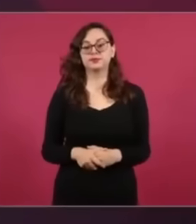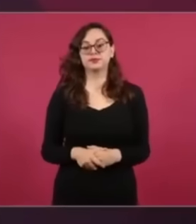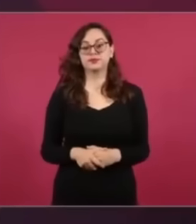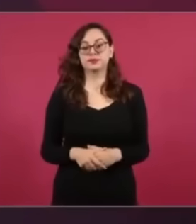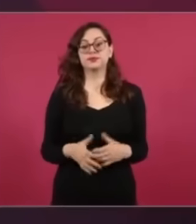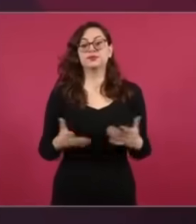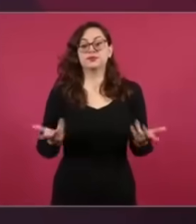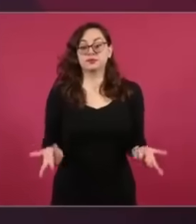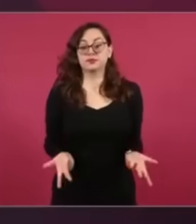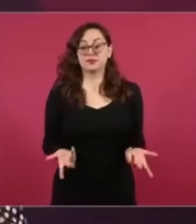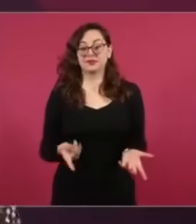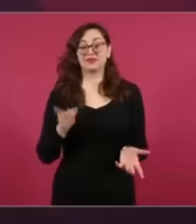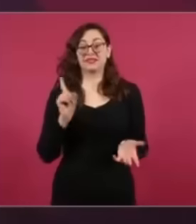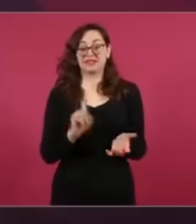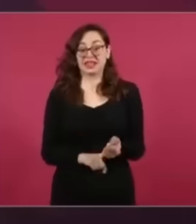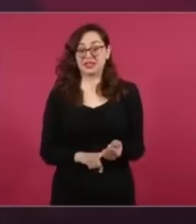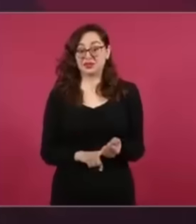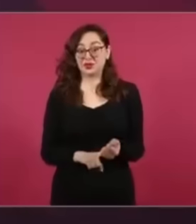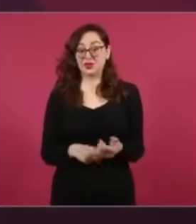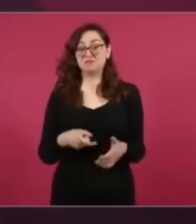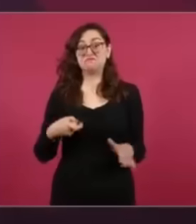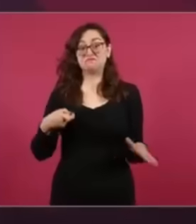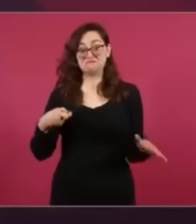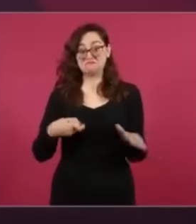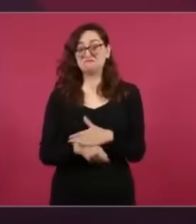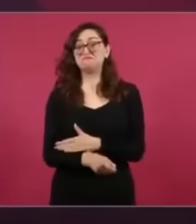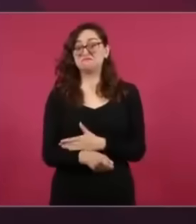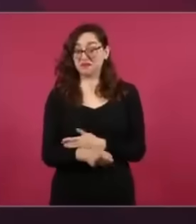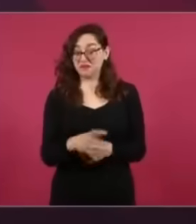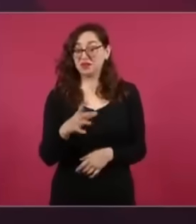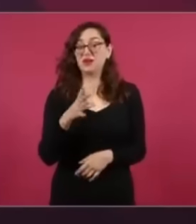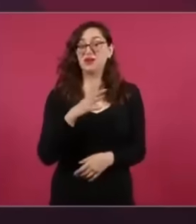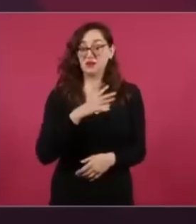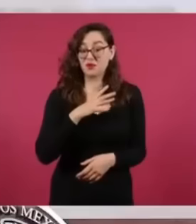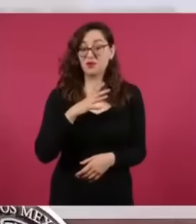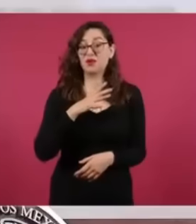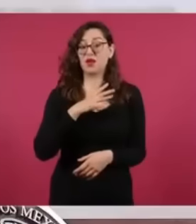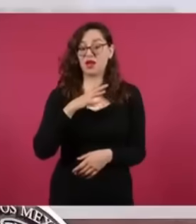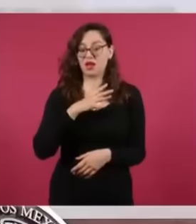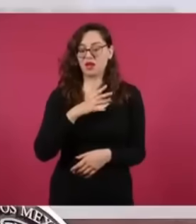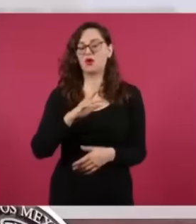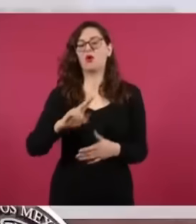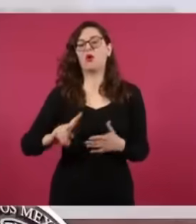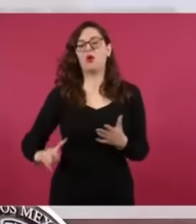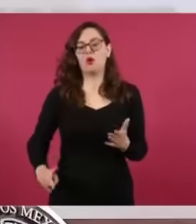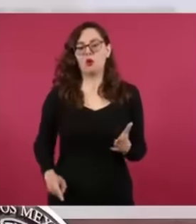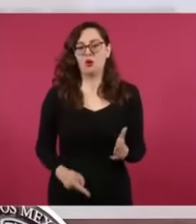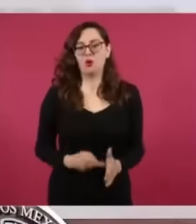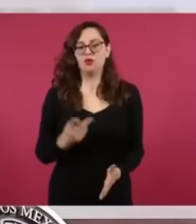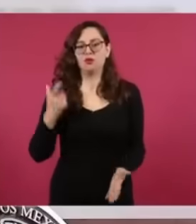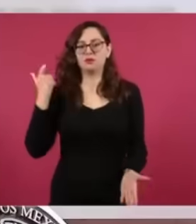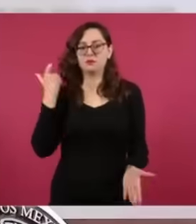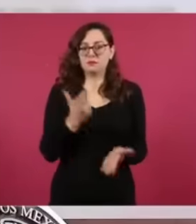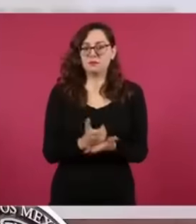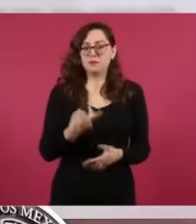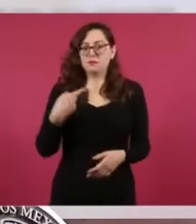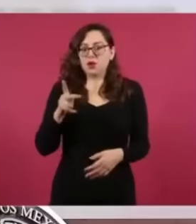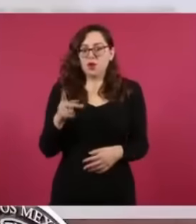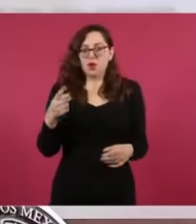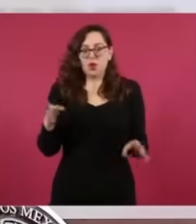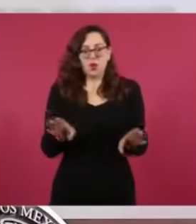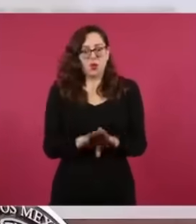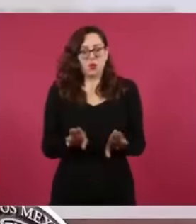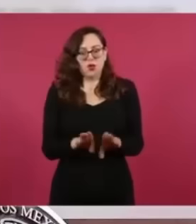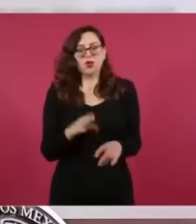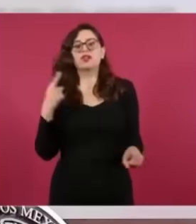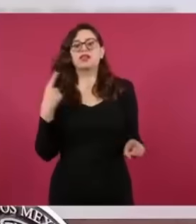campaña pagada otra vez para atacar al gobierno de México. Pero ¿quién pompó? Oigan, ¿no les